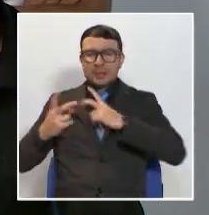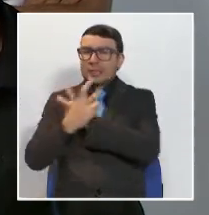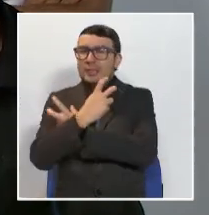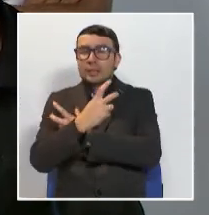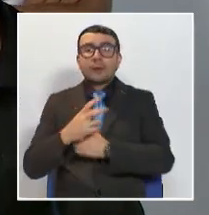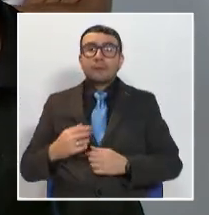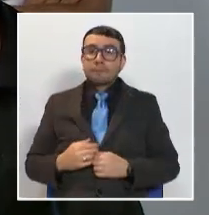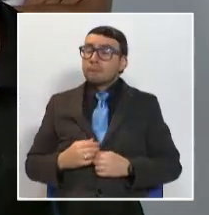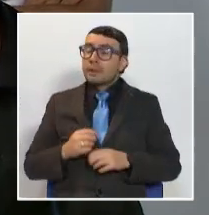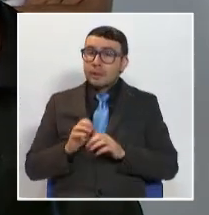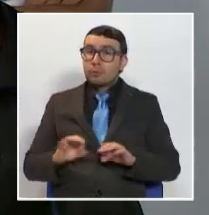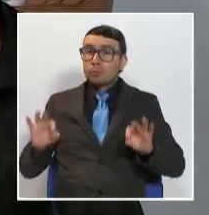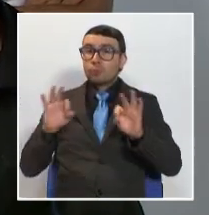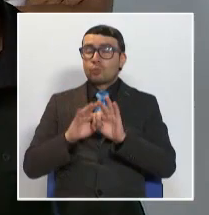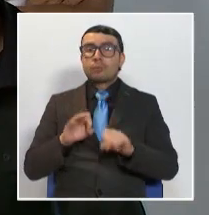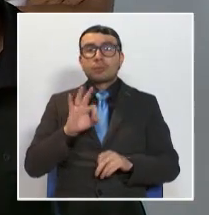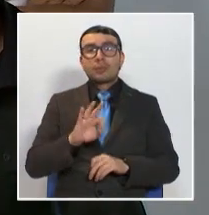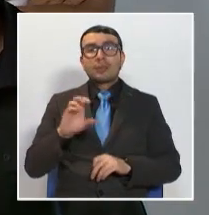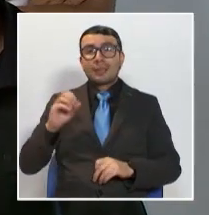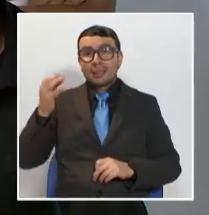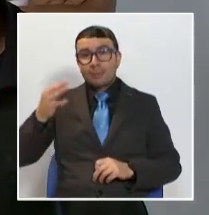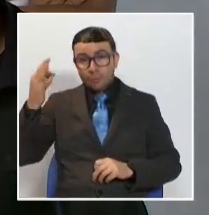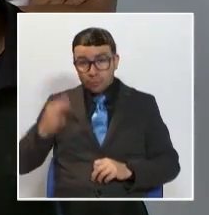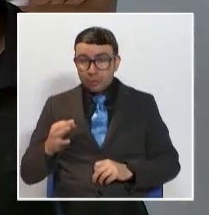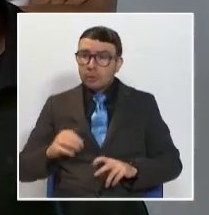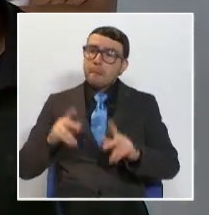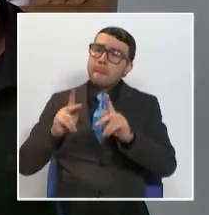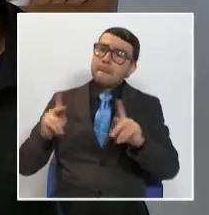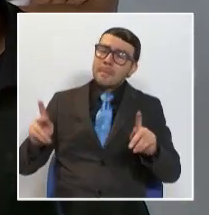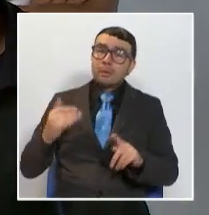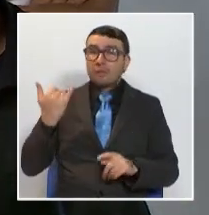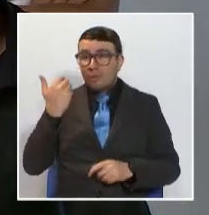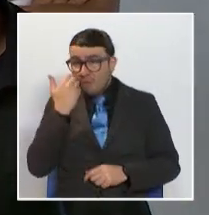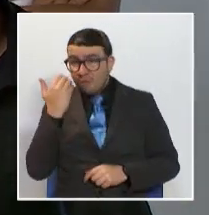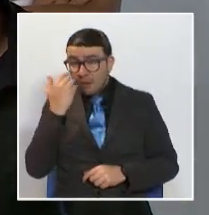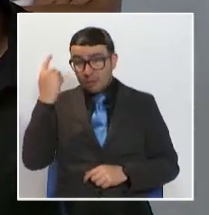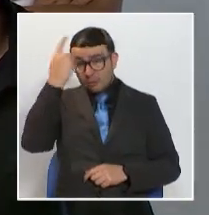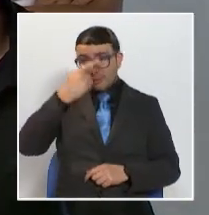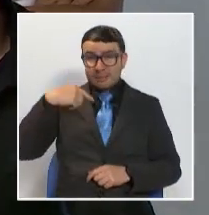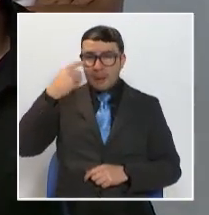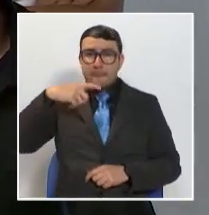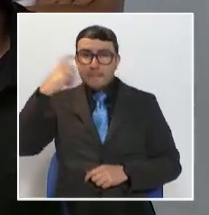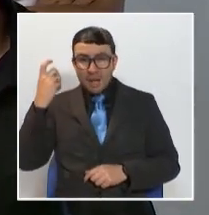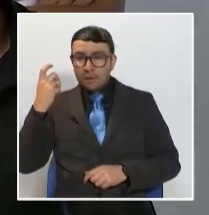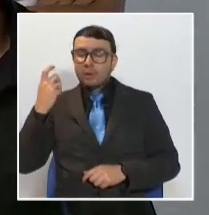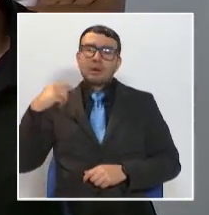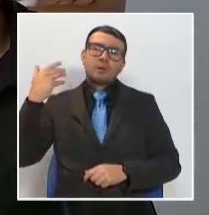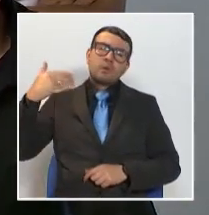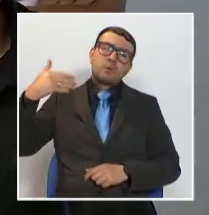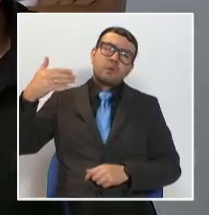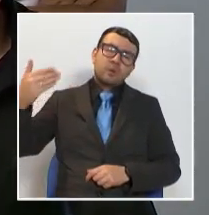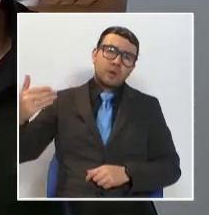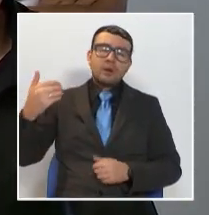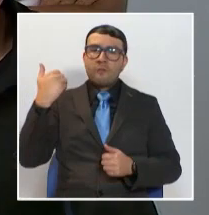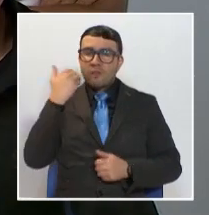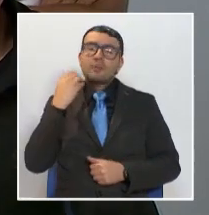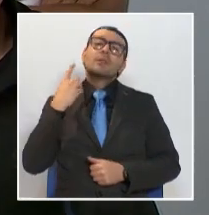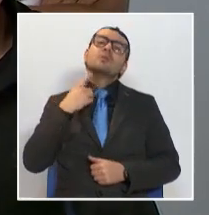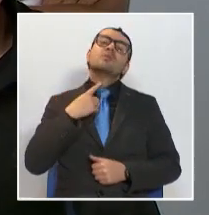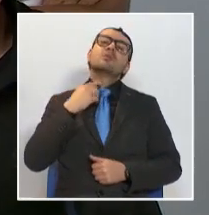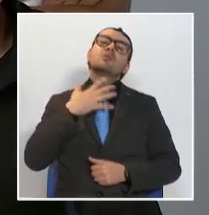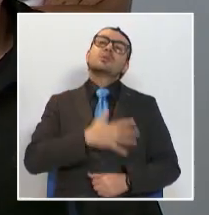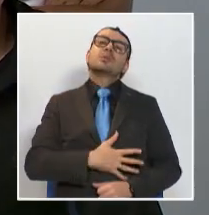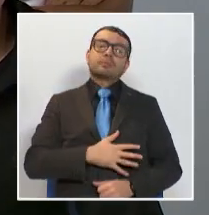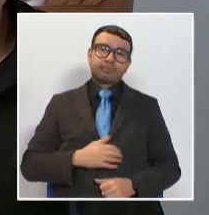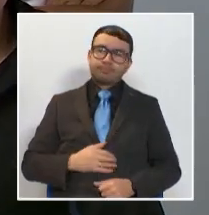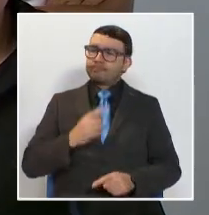Importante, el 30% de los pacientes que tienen vitiligo sufren o van a sufrir de enfermedad tiroidea autoinmune. Por eso